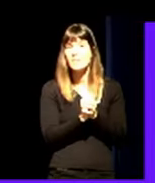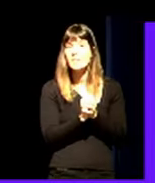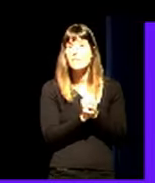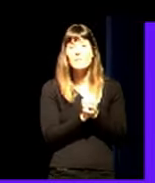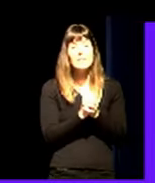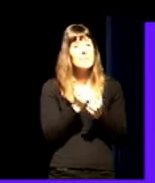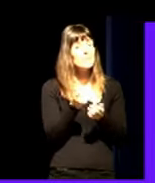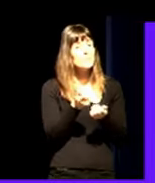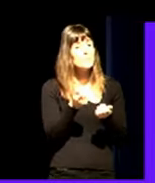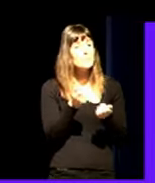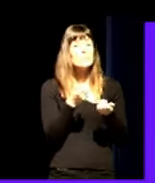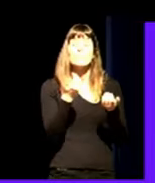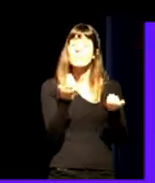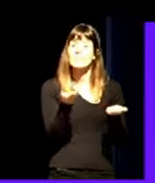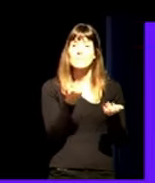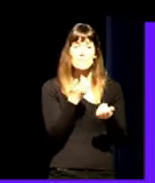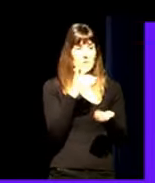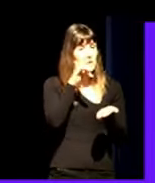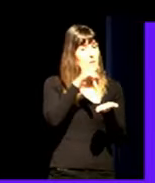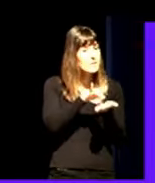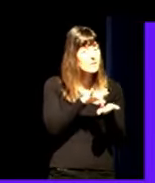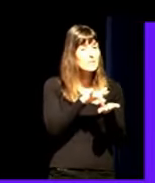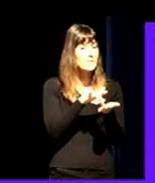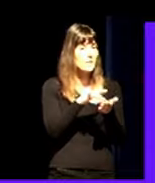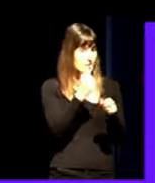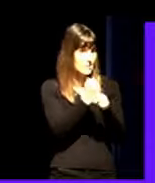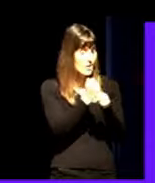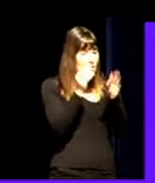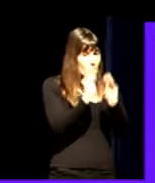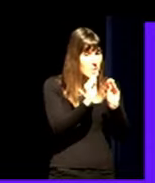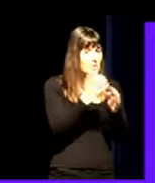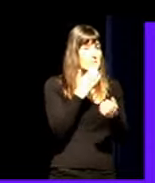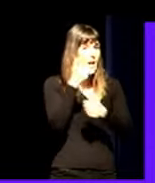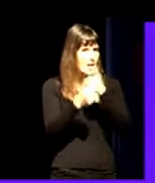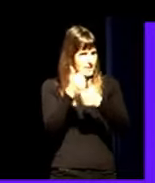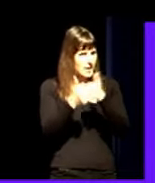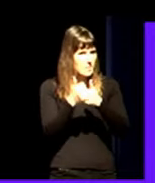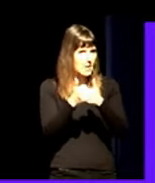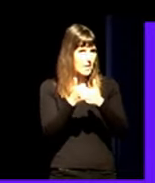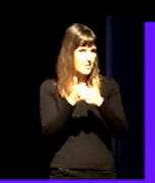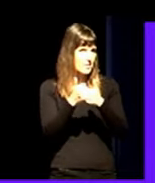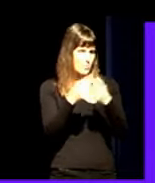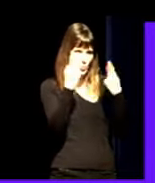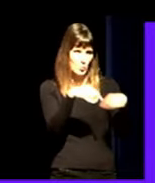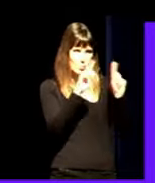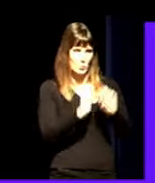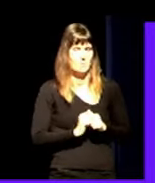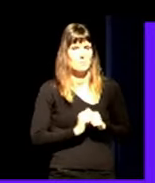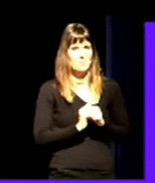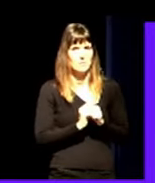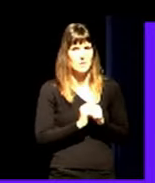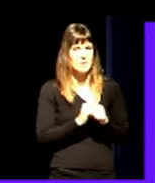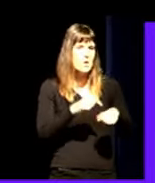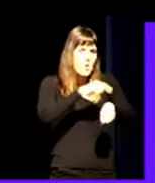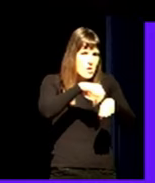que incluso el día que vayáis a hacerlo, incluso lo hacéis, si hay un examen ya os preparéis vosotros el examen por vuestra cuenta, le